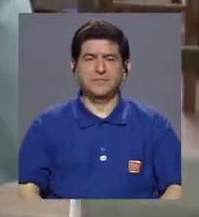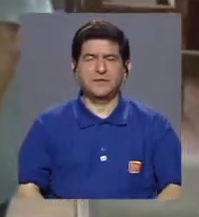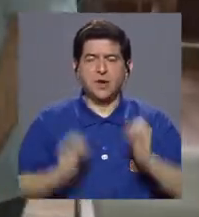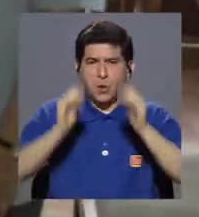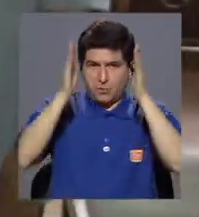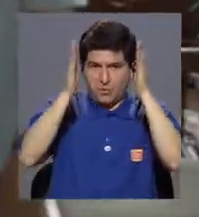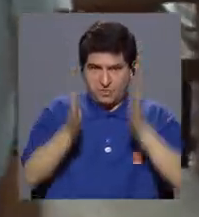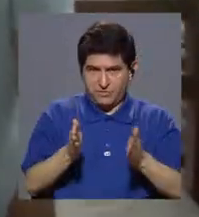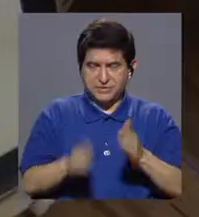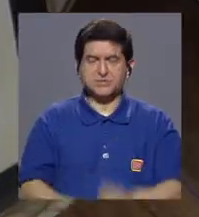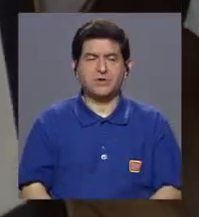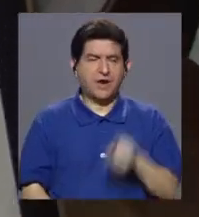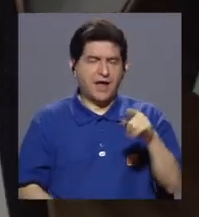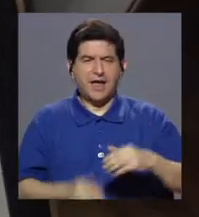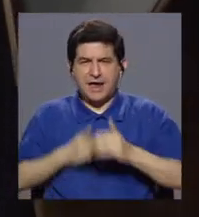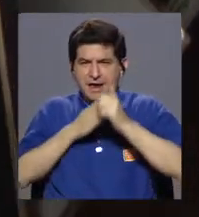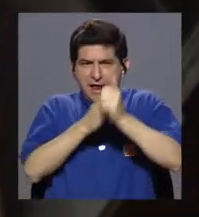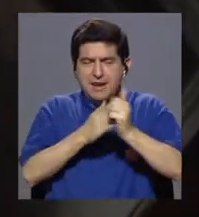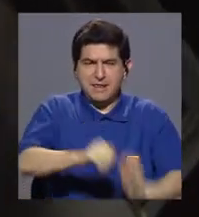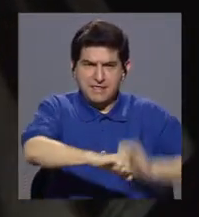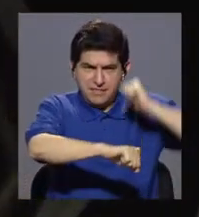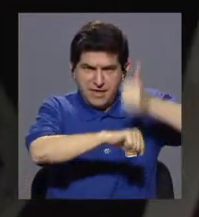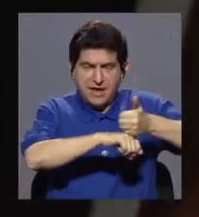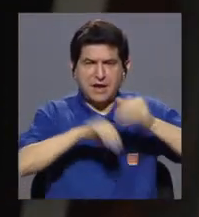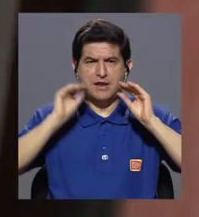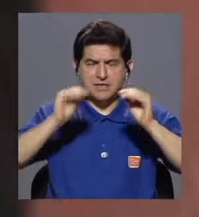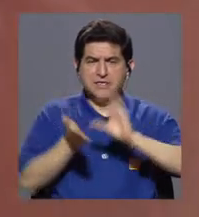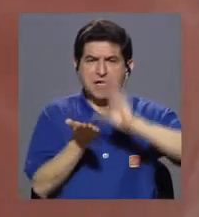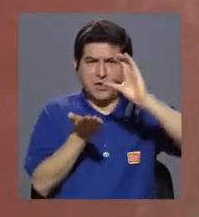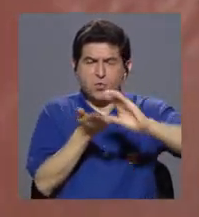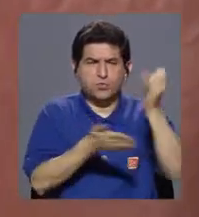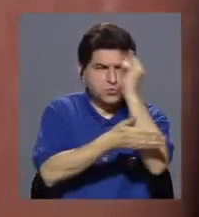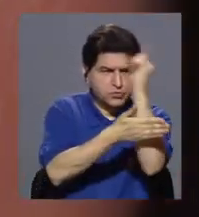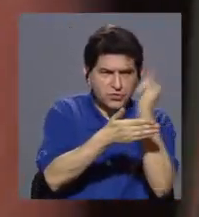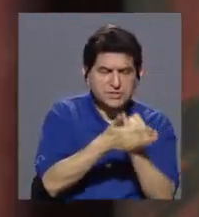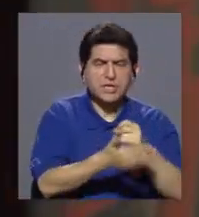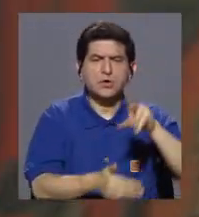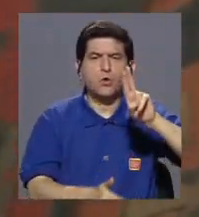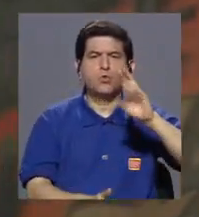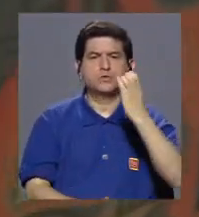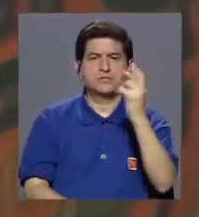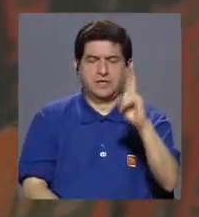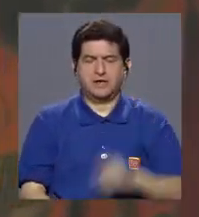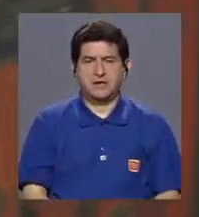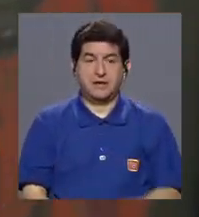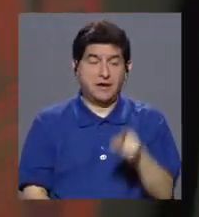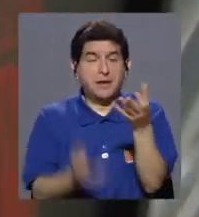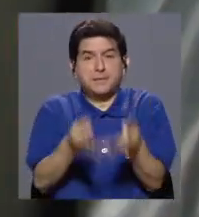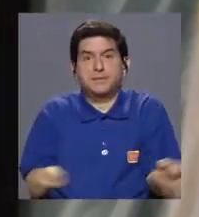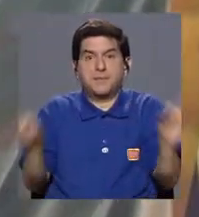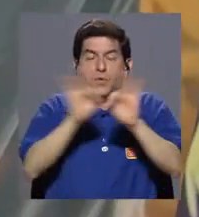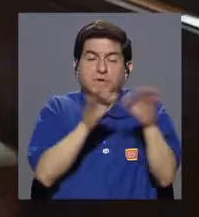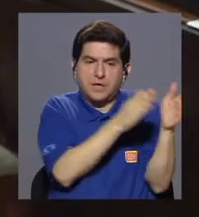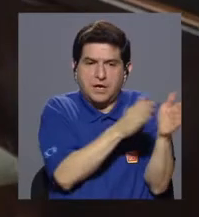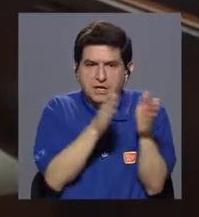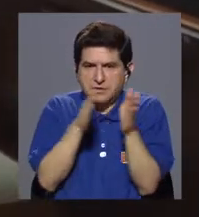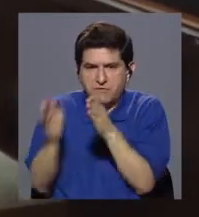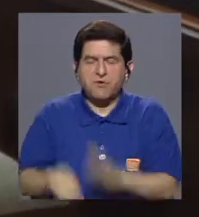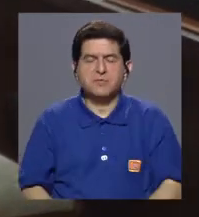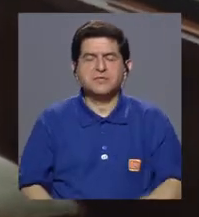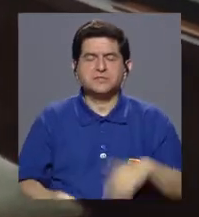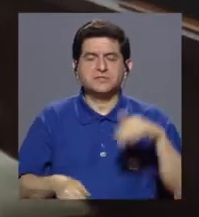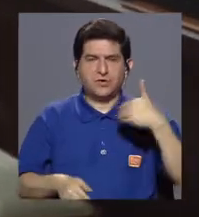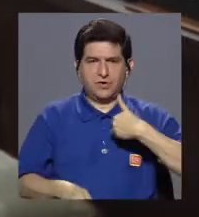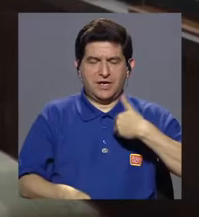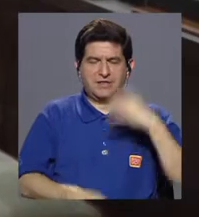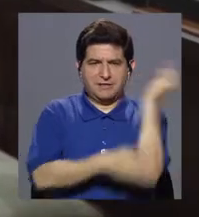Como docente, Lola fue pionera en establecer e impartir los cursos de diseño de la UCR, que son clave para la formación académica de